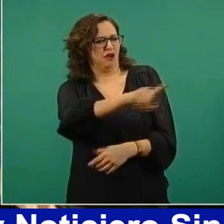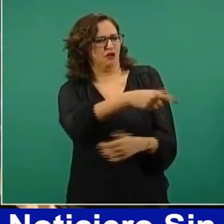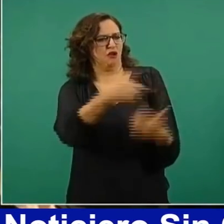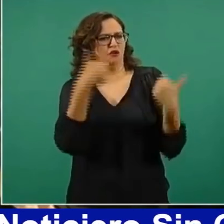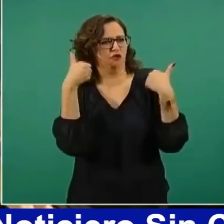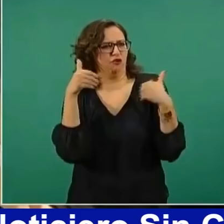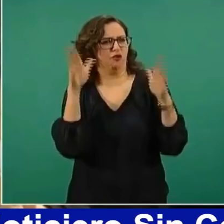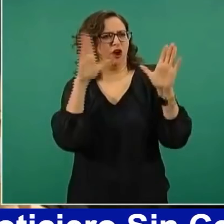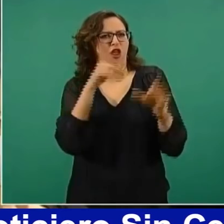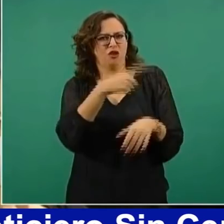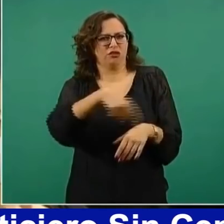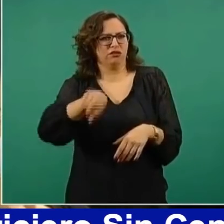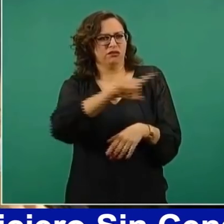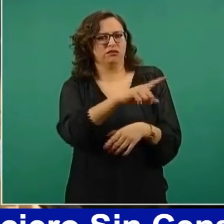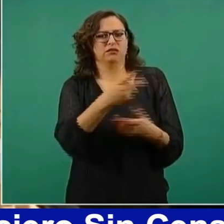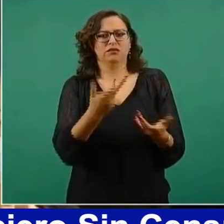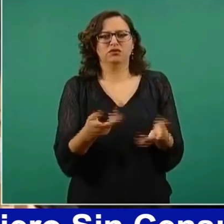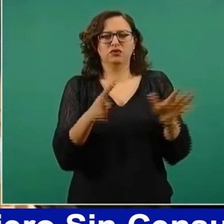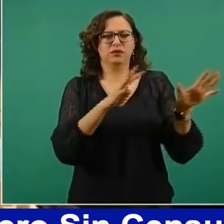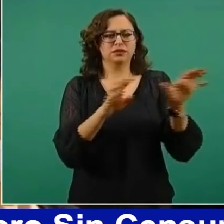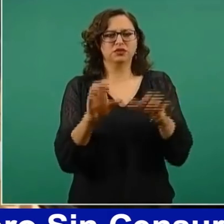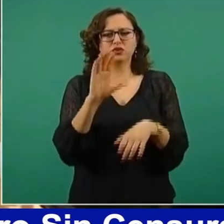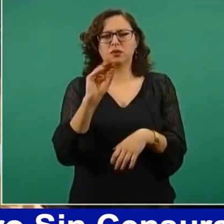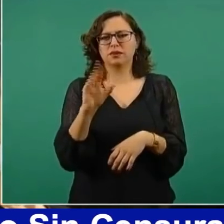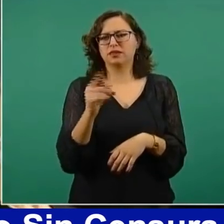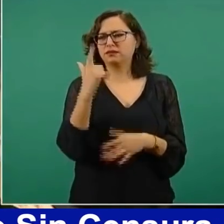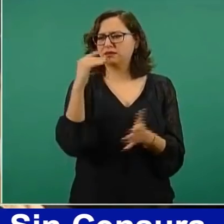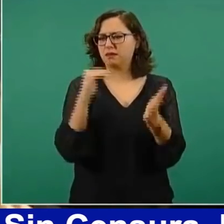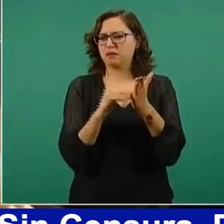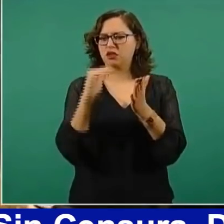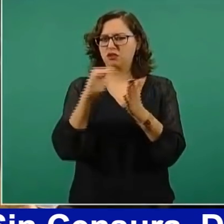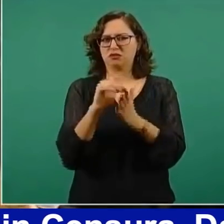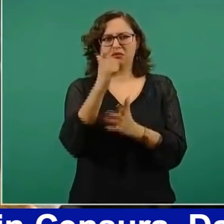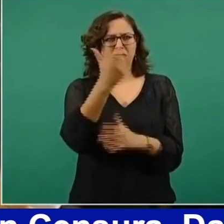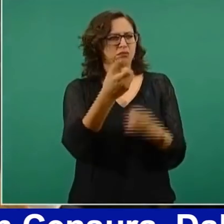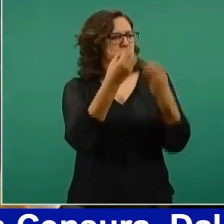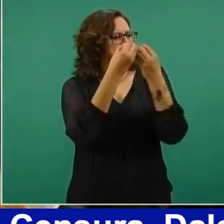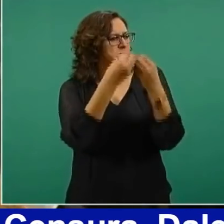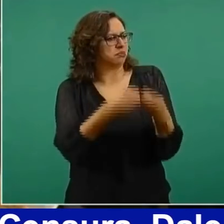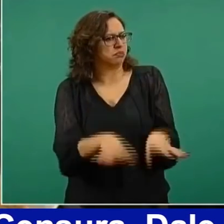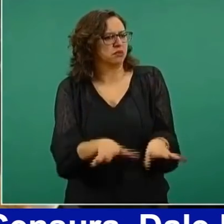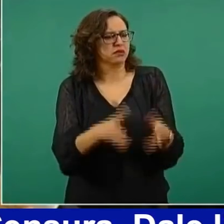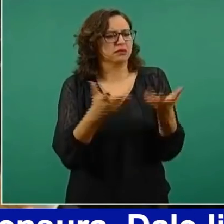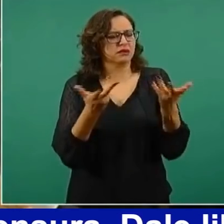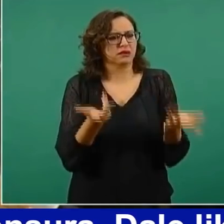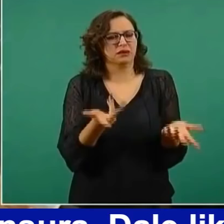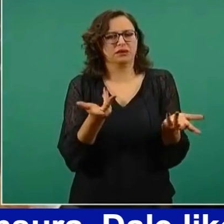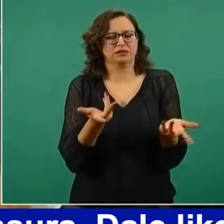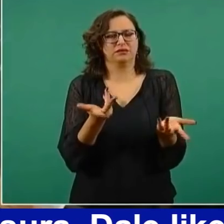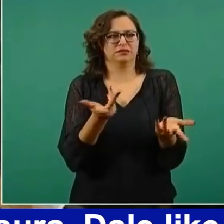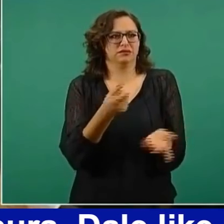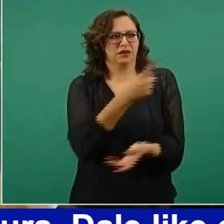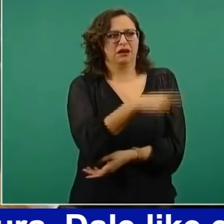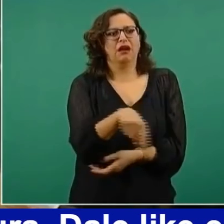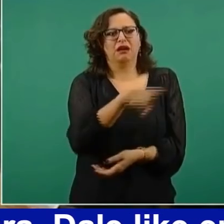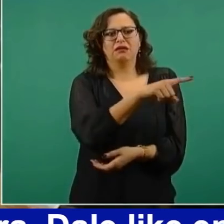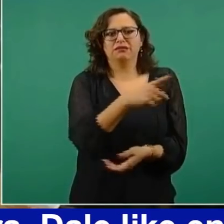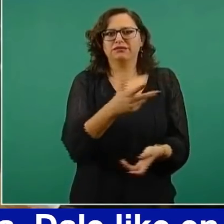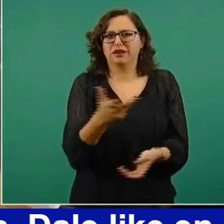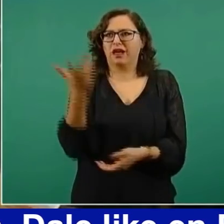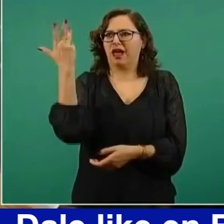dinero, fueron 997 millones de pesos. ¿Cuántas vacunas se podrían comprar con ese